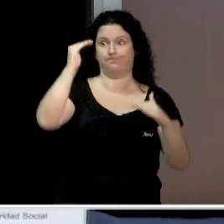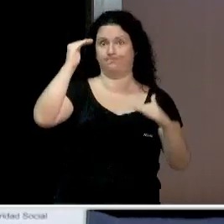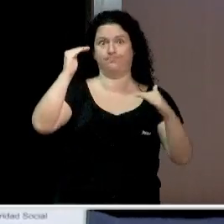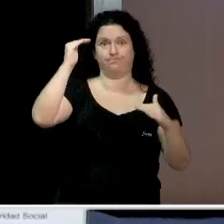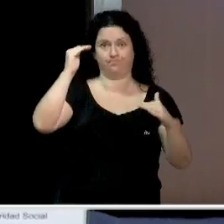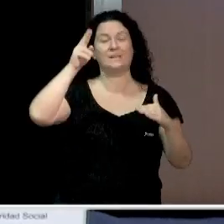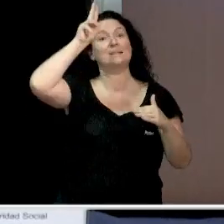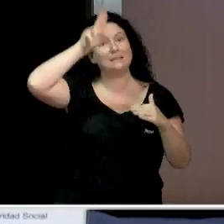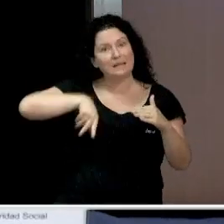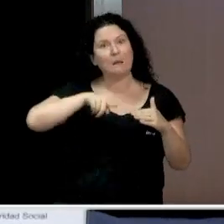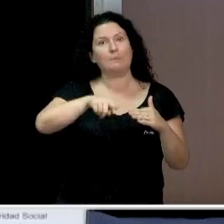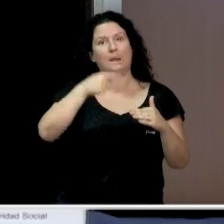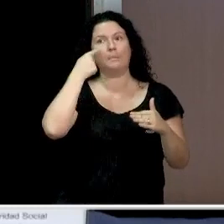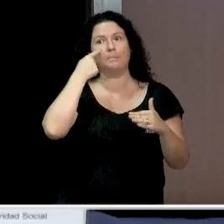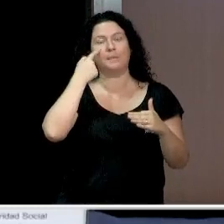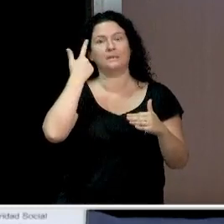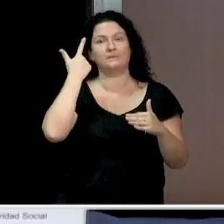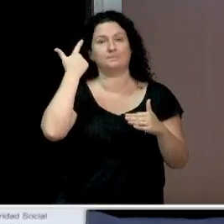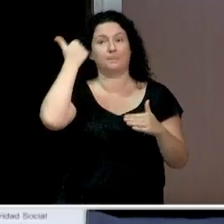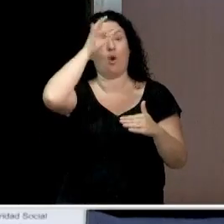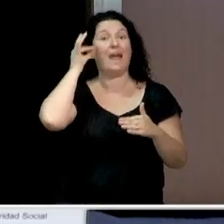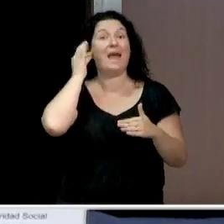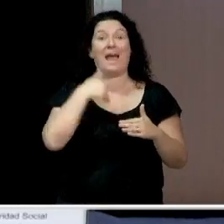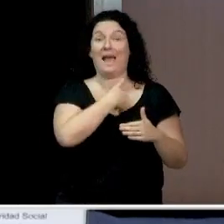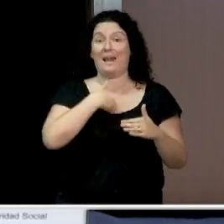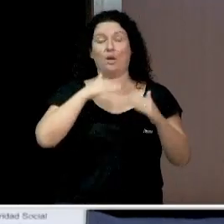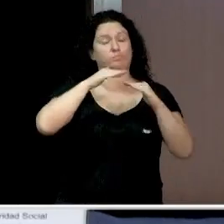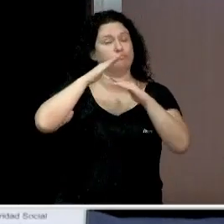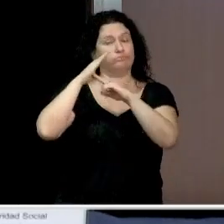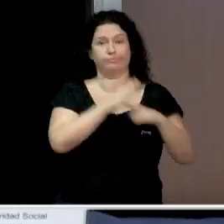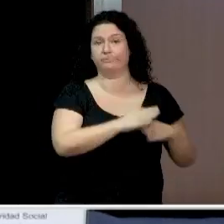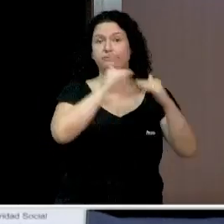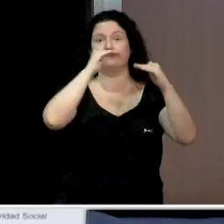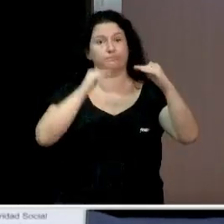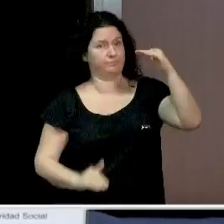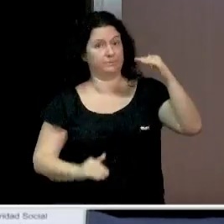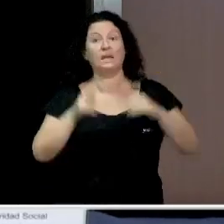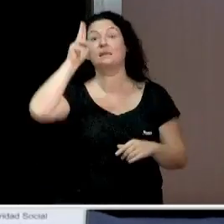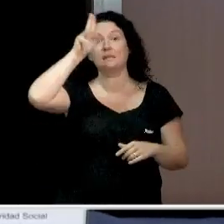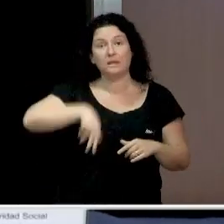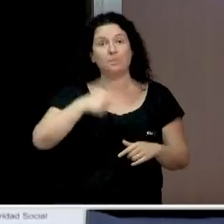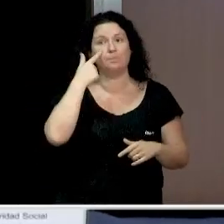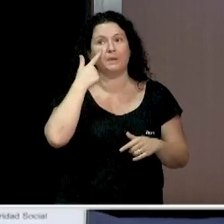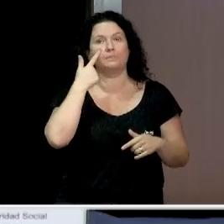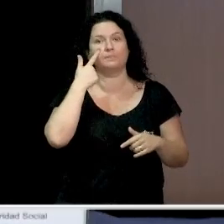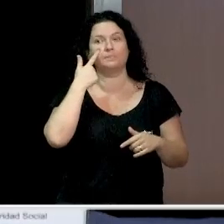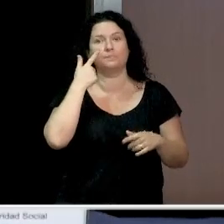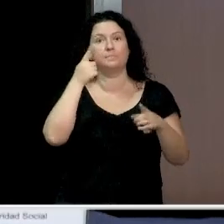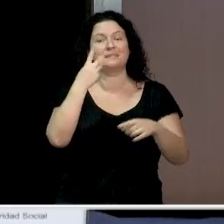Además, presentó un perfil de género desfavorable y, lo que es peor, registró un incremento